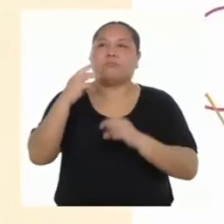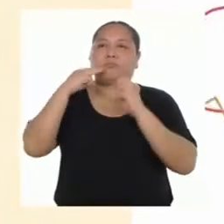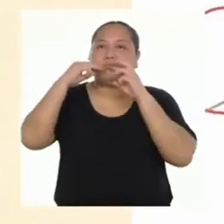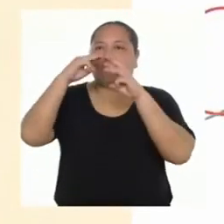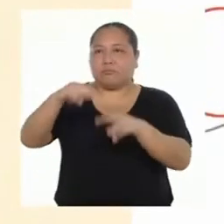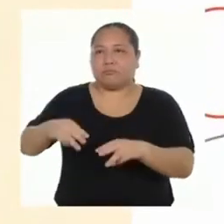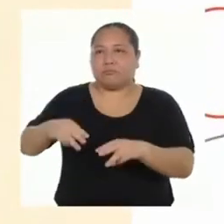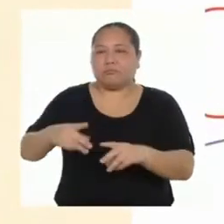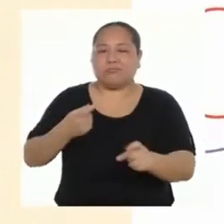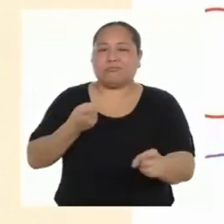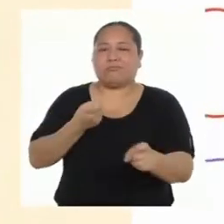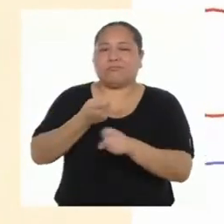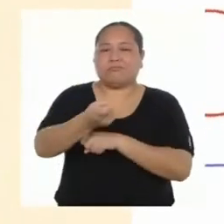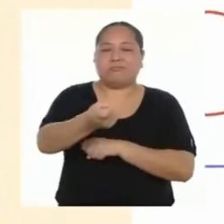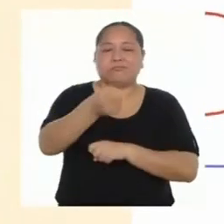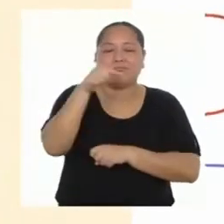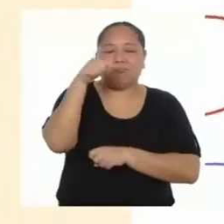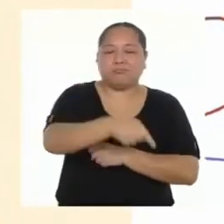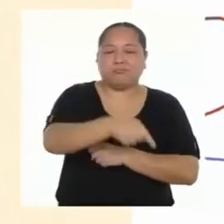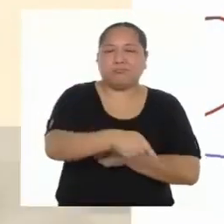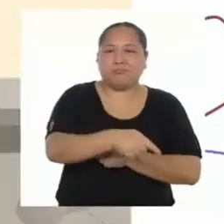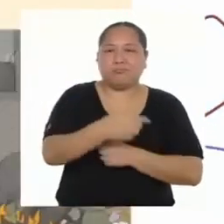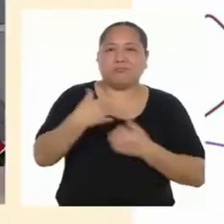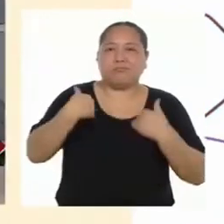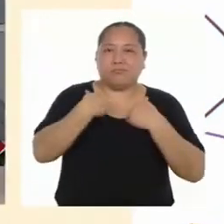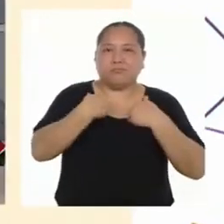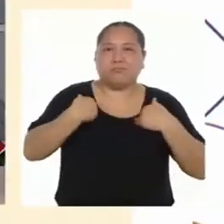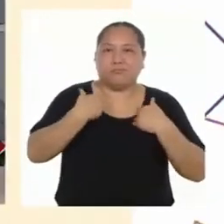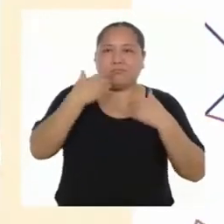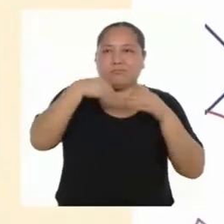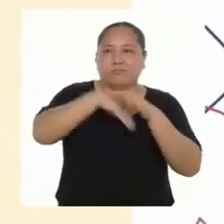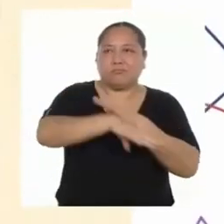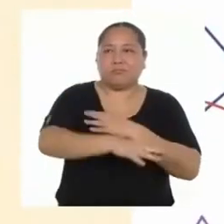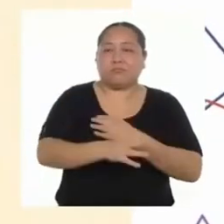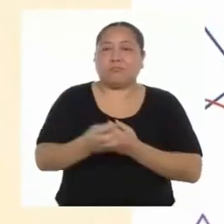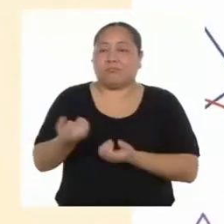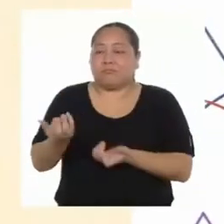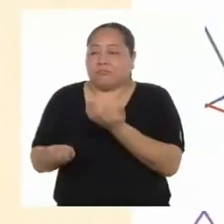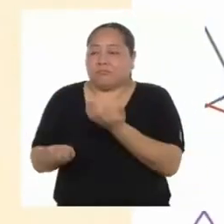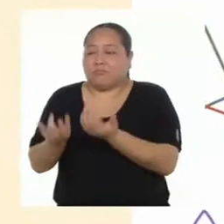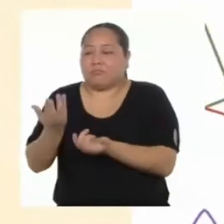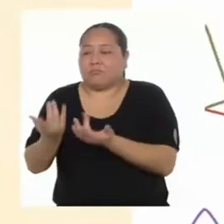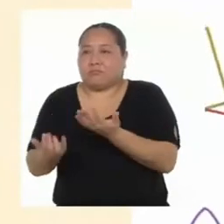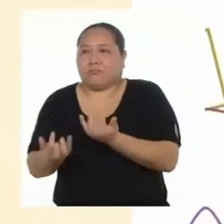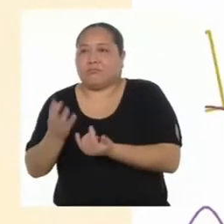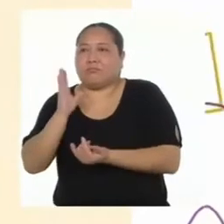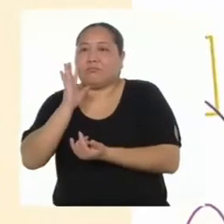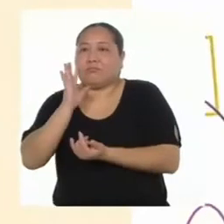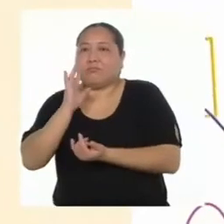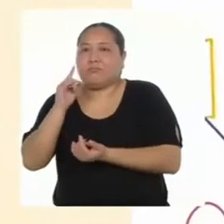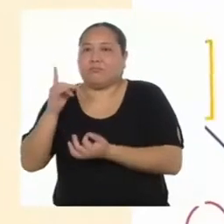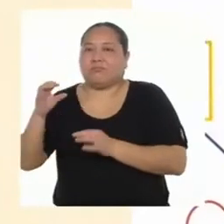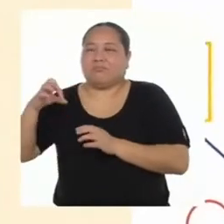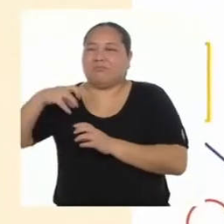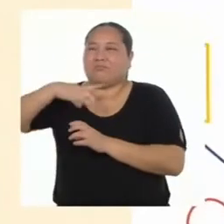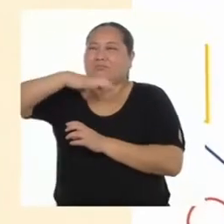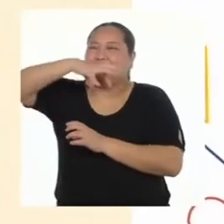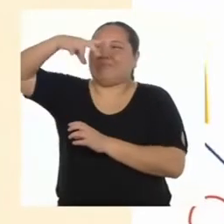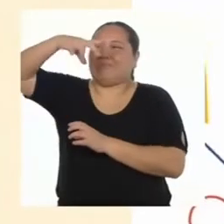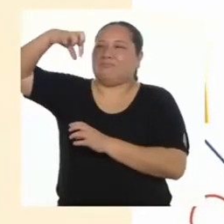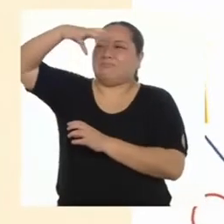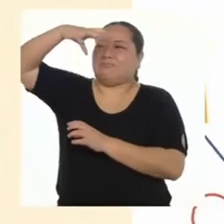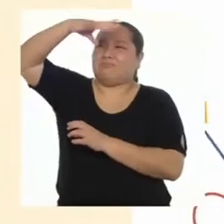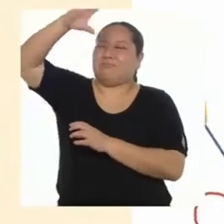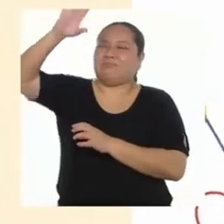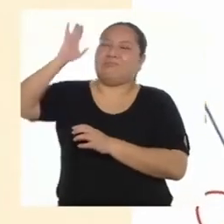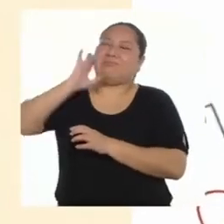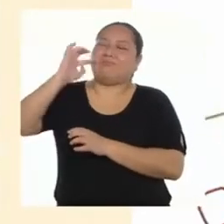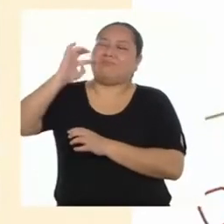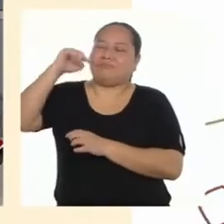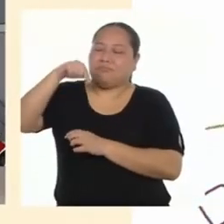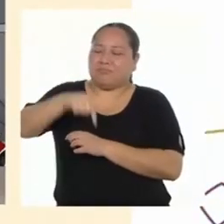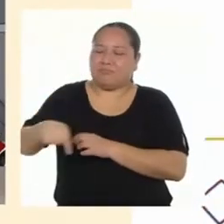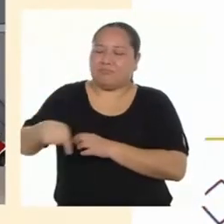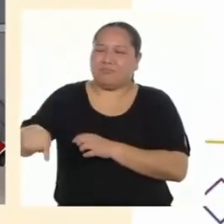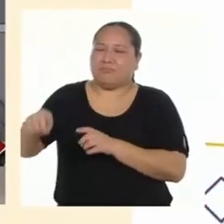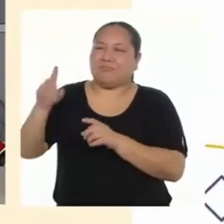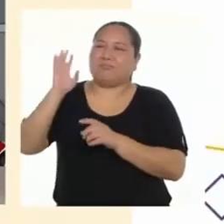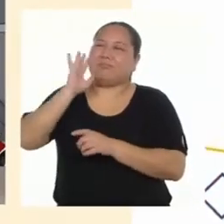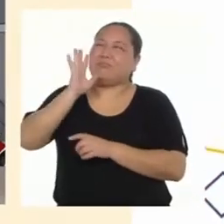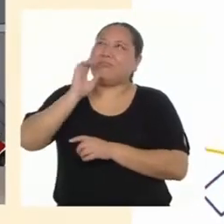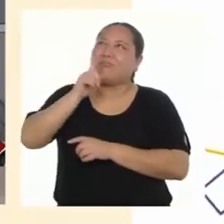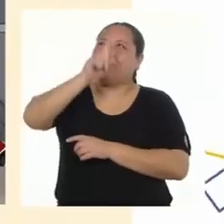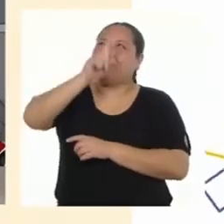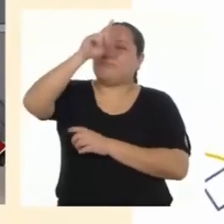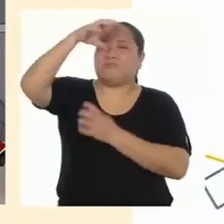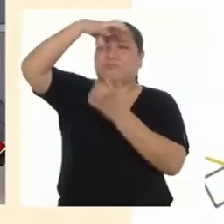daña a las especies que viven en el mismo. O si se quema la basura, se genera contaminación del suelo y del aire.